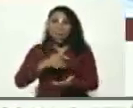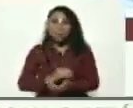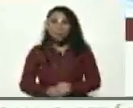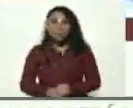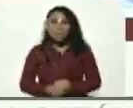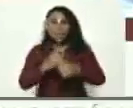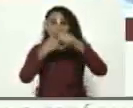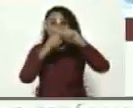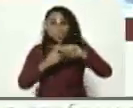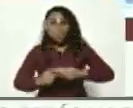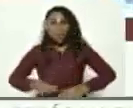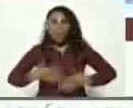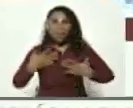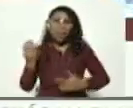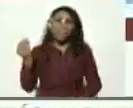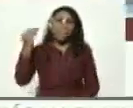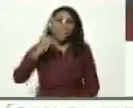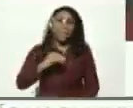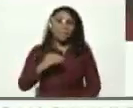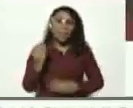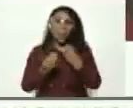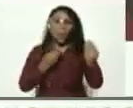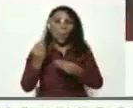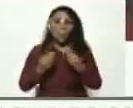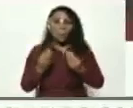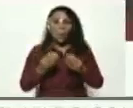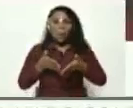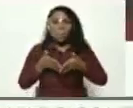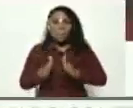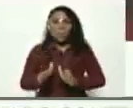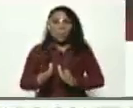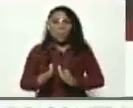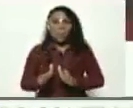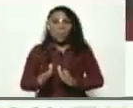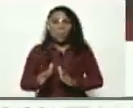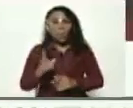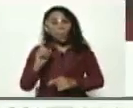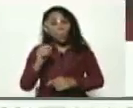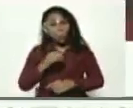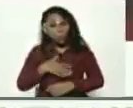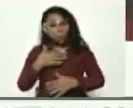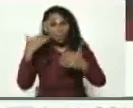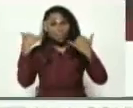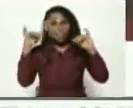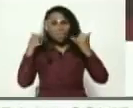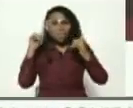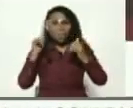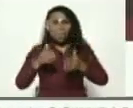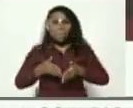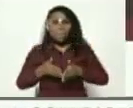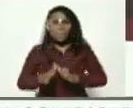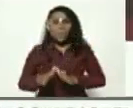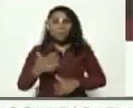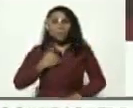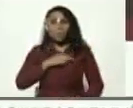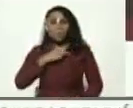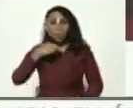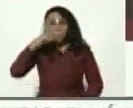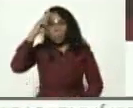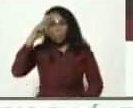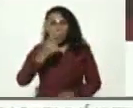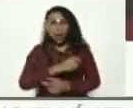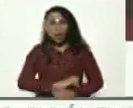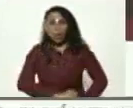se suma una alegría más, como es el natalicio, poder celebrar el natalicio de nuestro padre